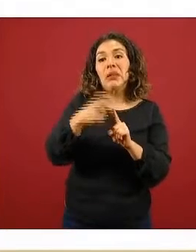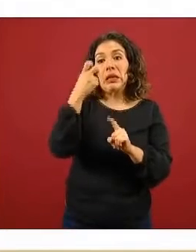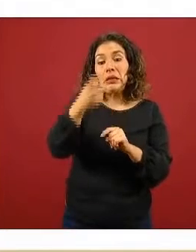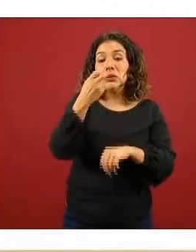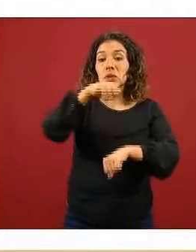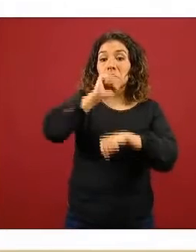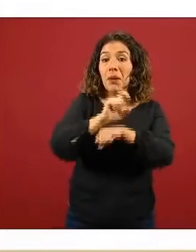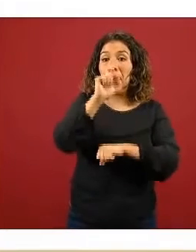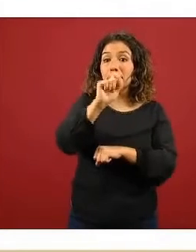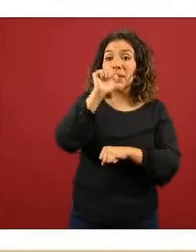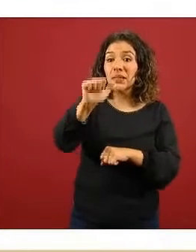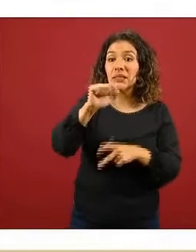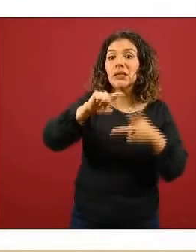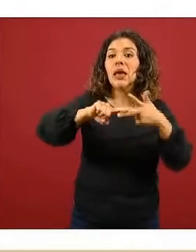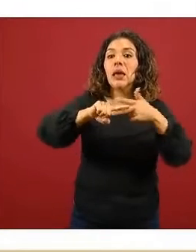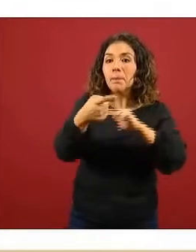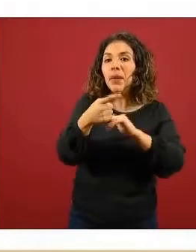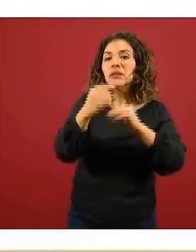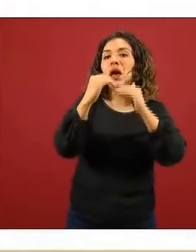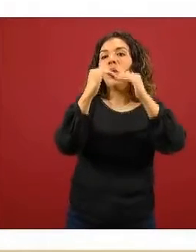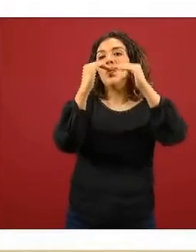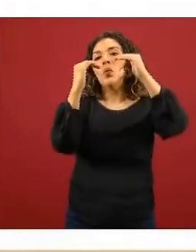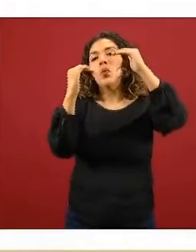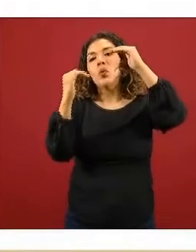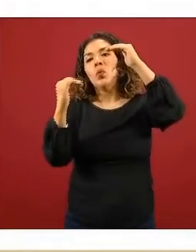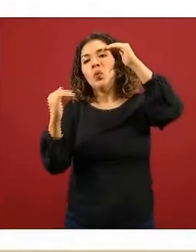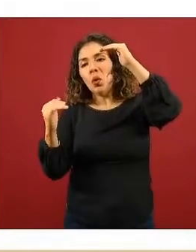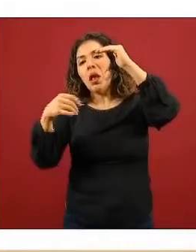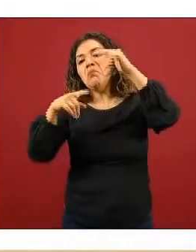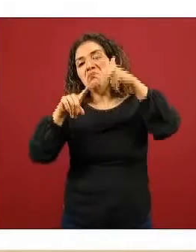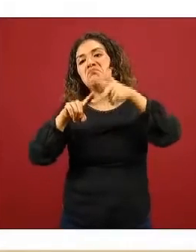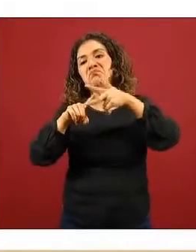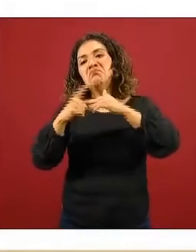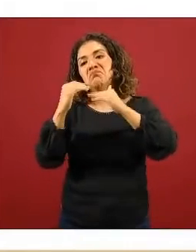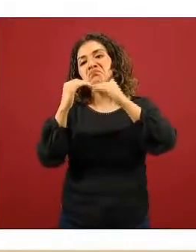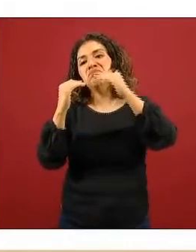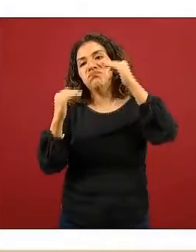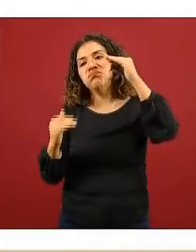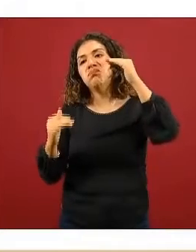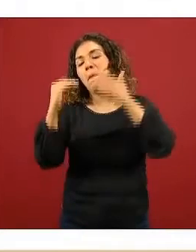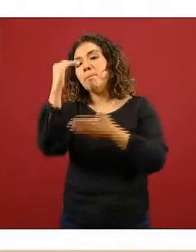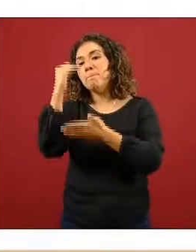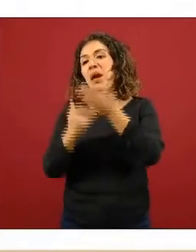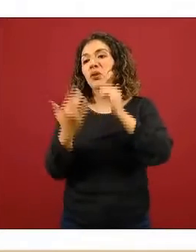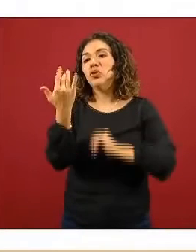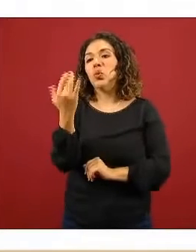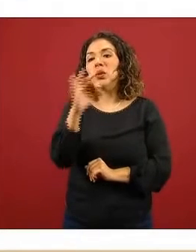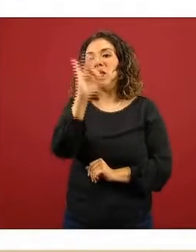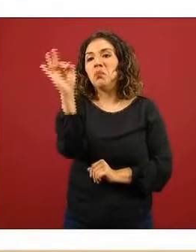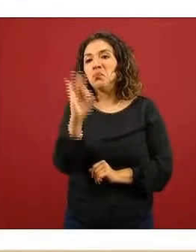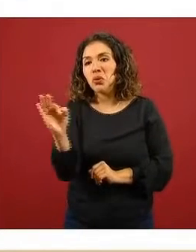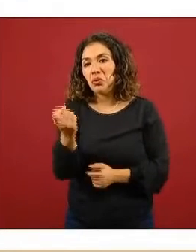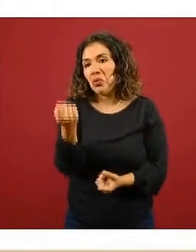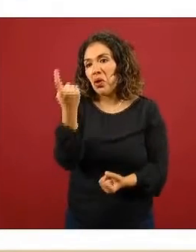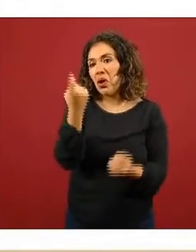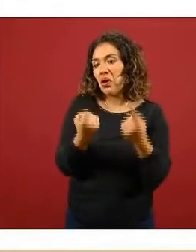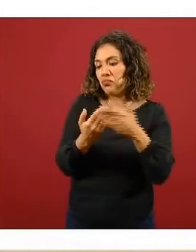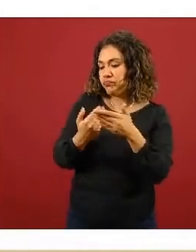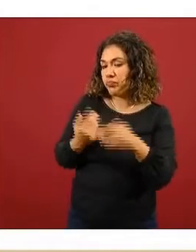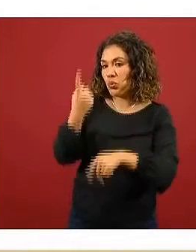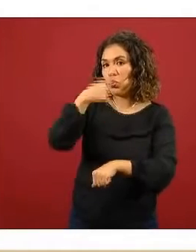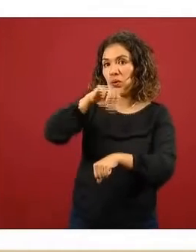de la semana 26 esta positividad ha estado disminuyendo, inclusive por debajo del 50% en la última